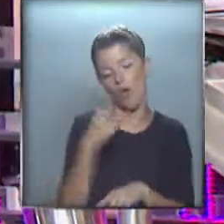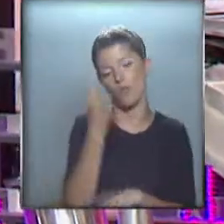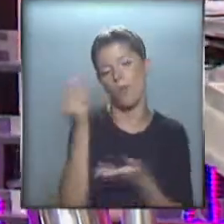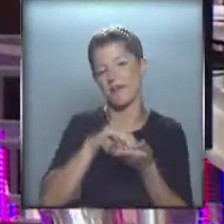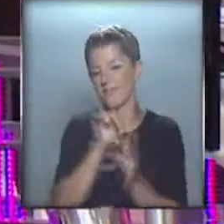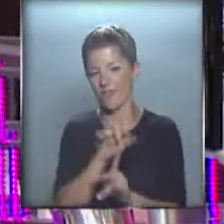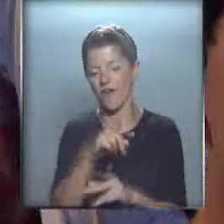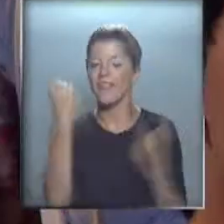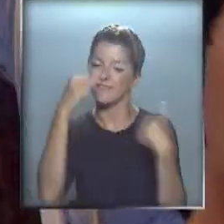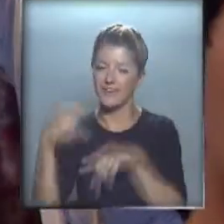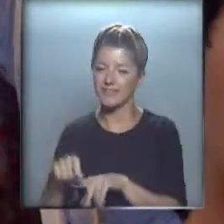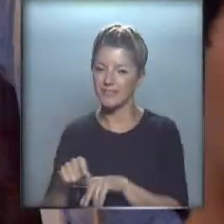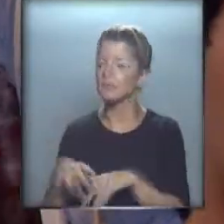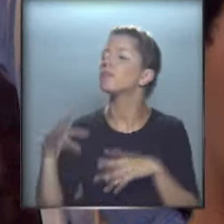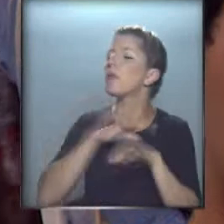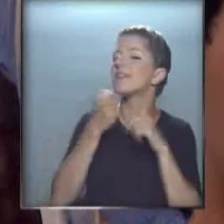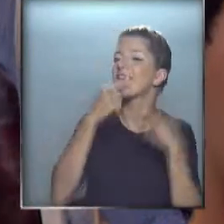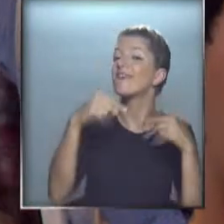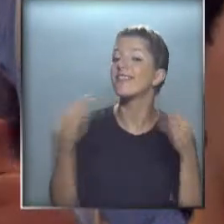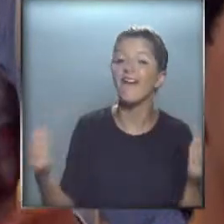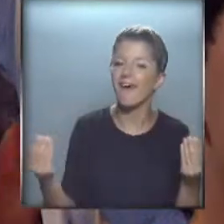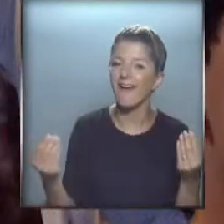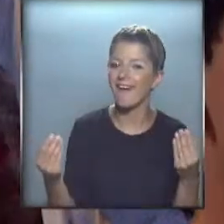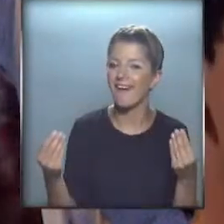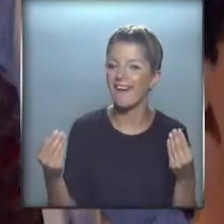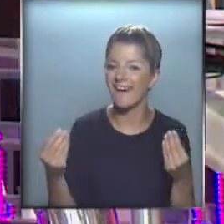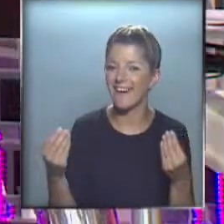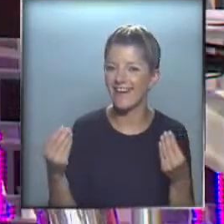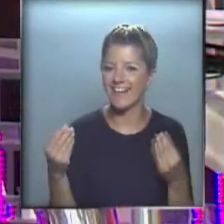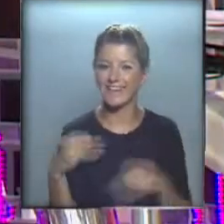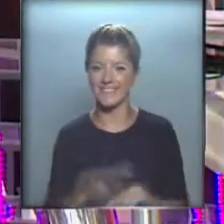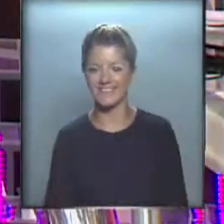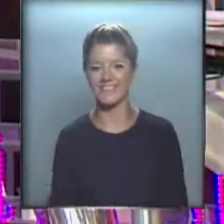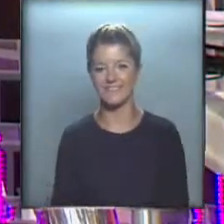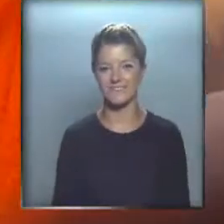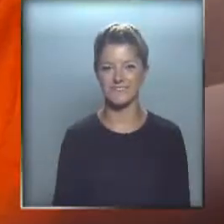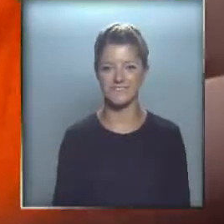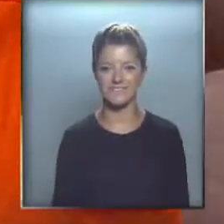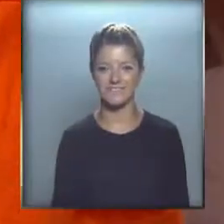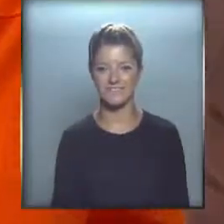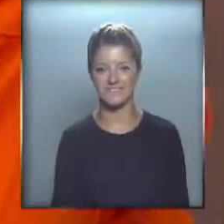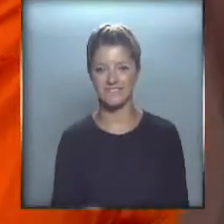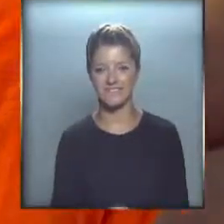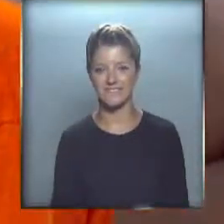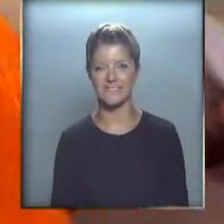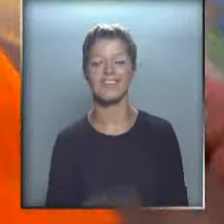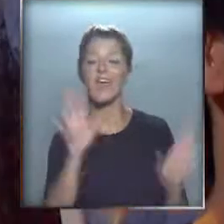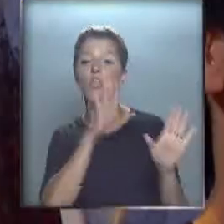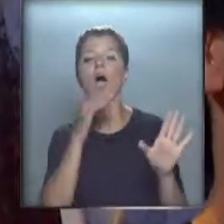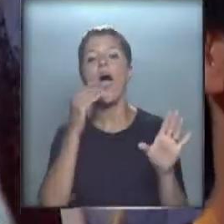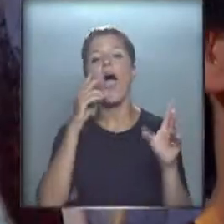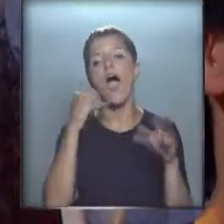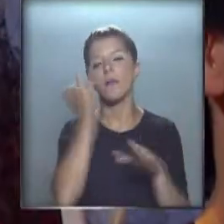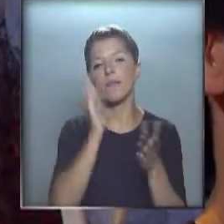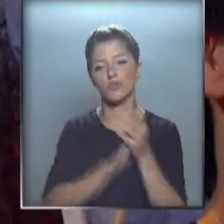lo diferenciaba el resto? Que... No... Tenía una foto de perfil. No tirábamos palazos. Hablábamos de muchas cosas. De